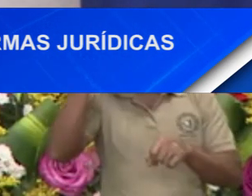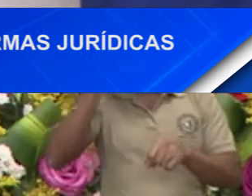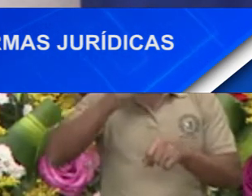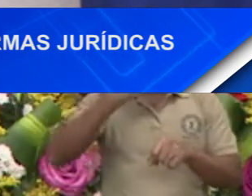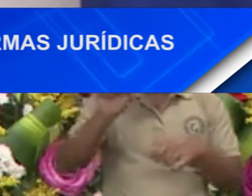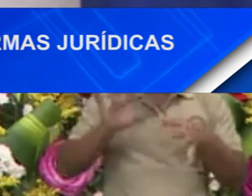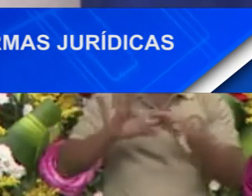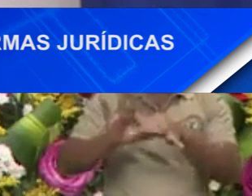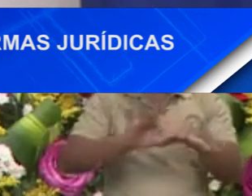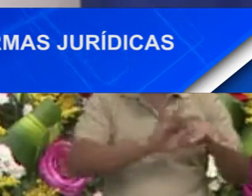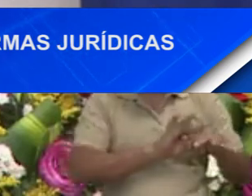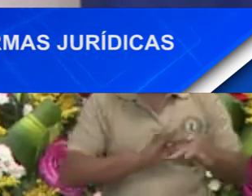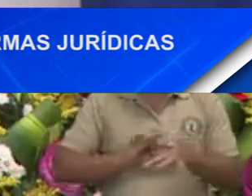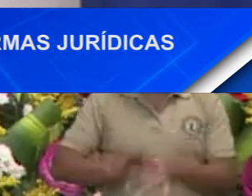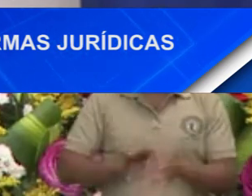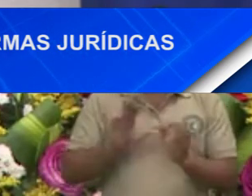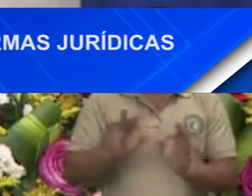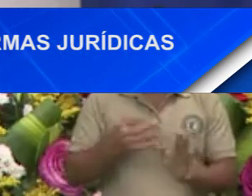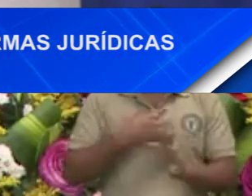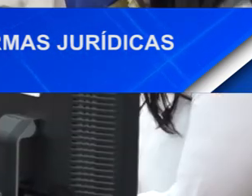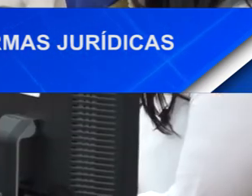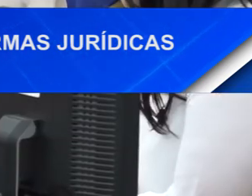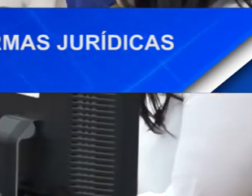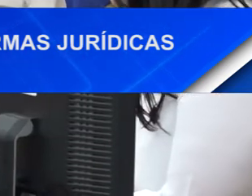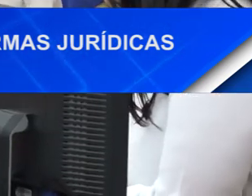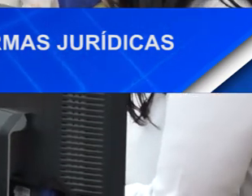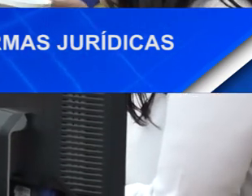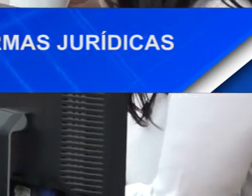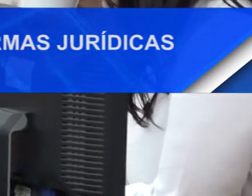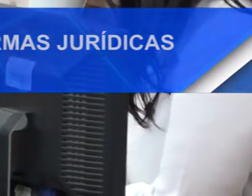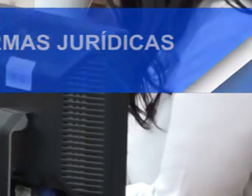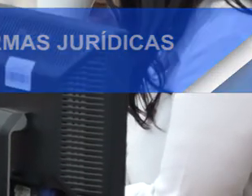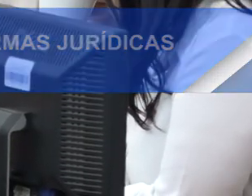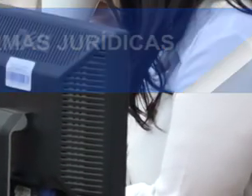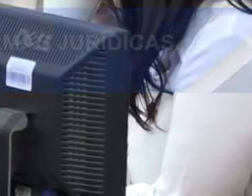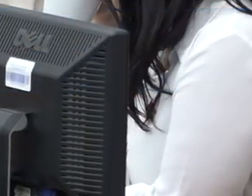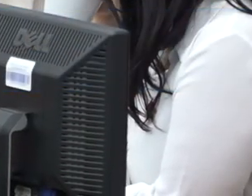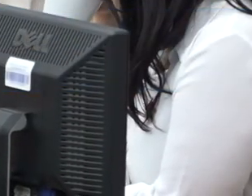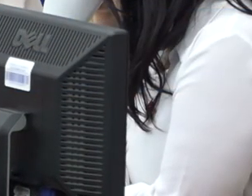unidad, esperanza y concordia. Noticias 12, Darlene Tellez.